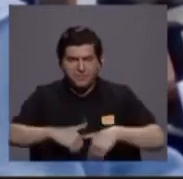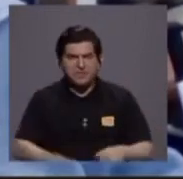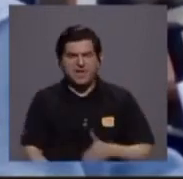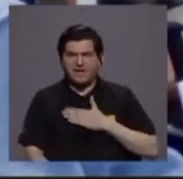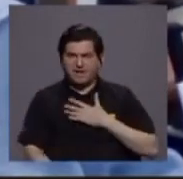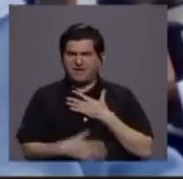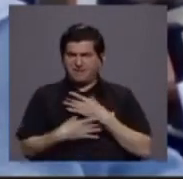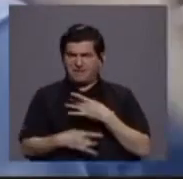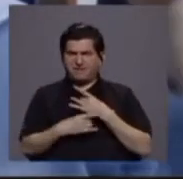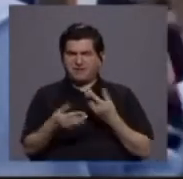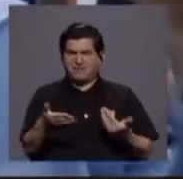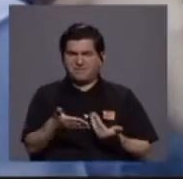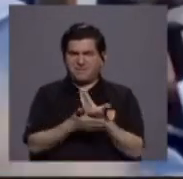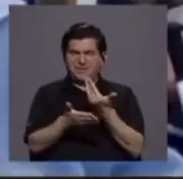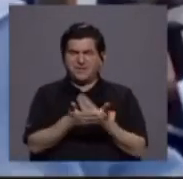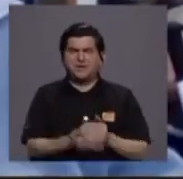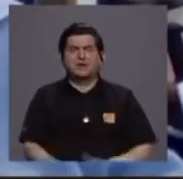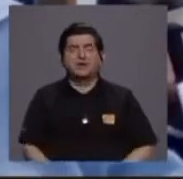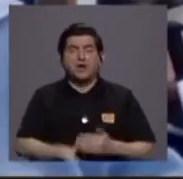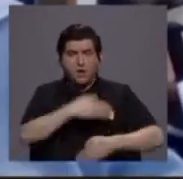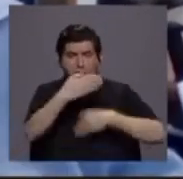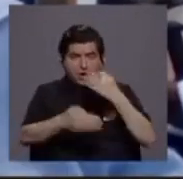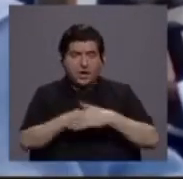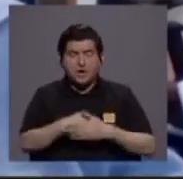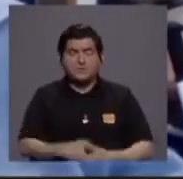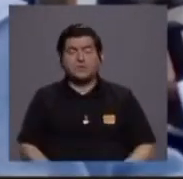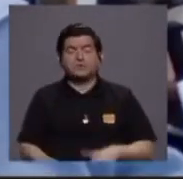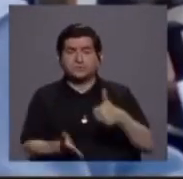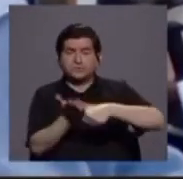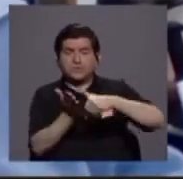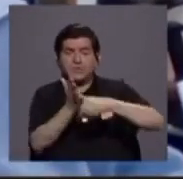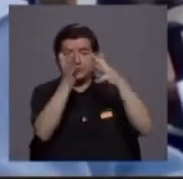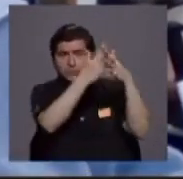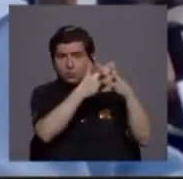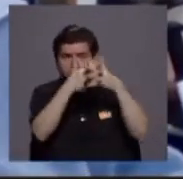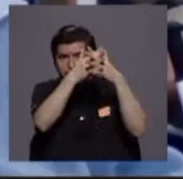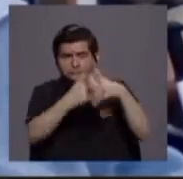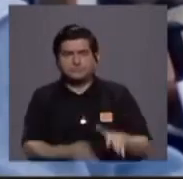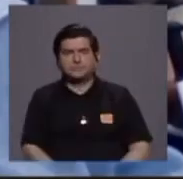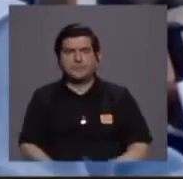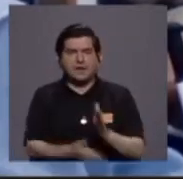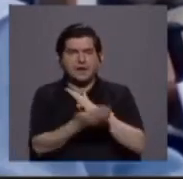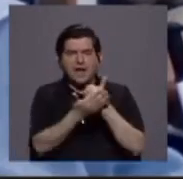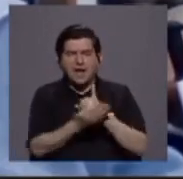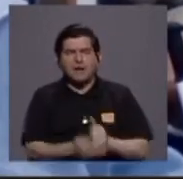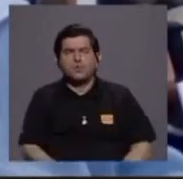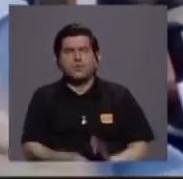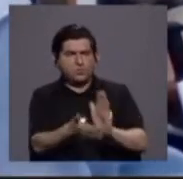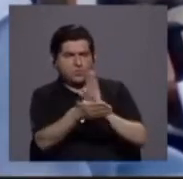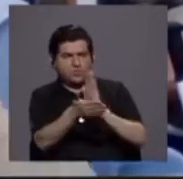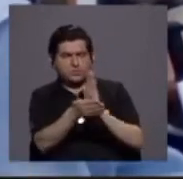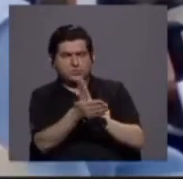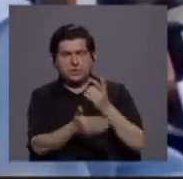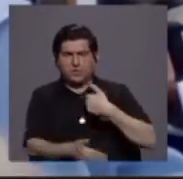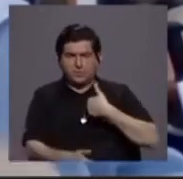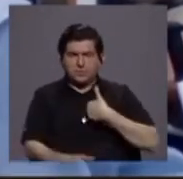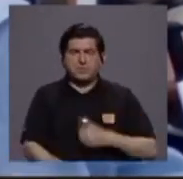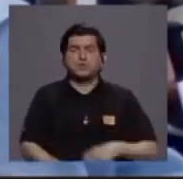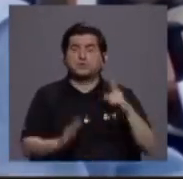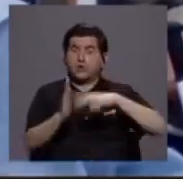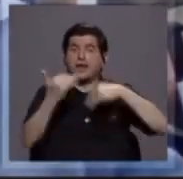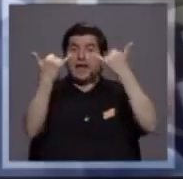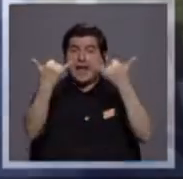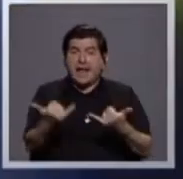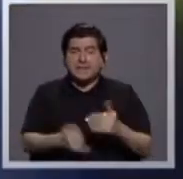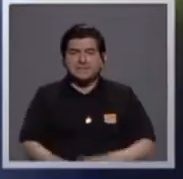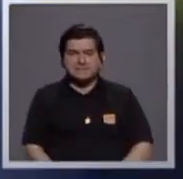llamó la atención recientemente con el proceso electoral en Estados Unidos, que algunos de estos papers que saqué empezaron a ser leídos, ¿no? Porque